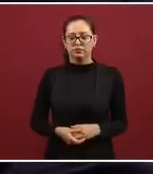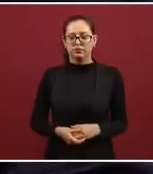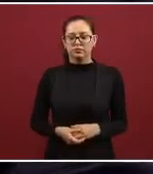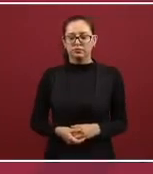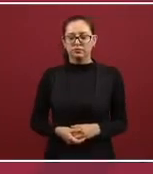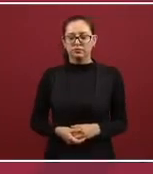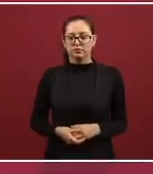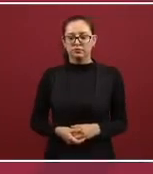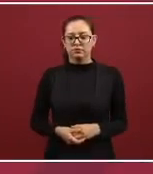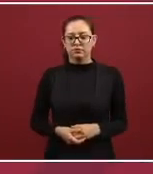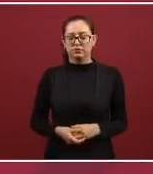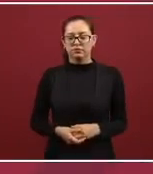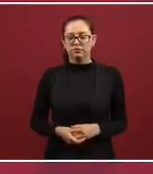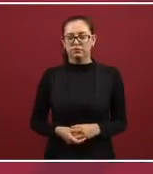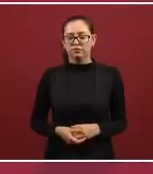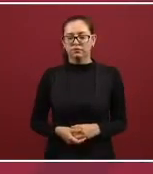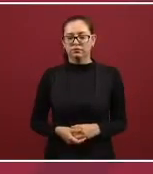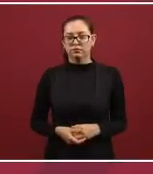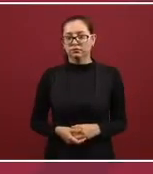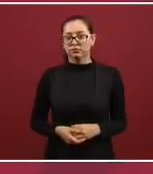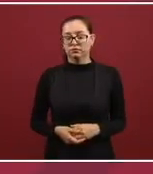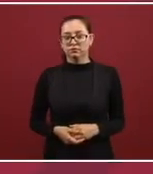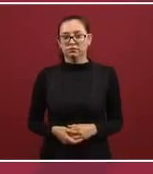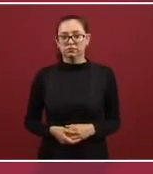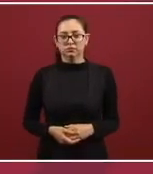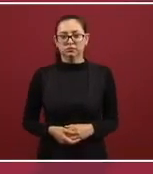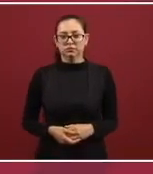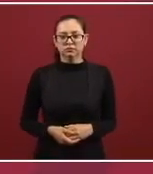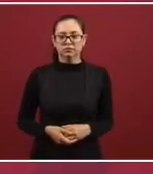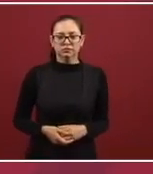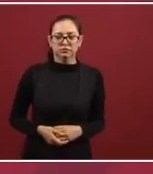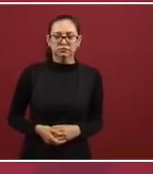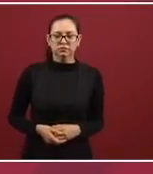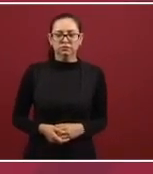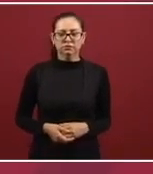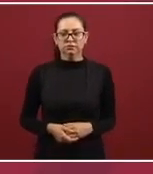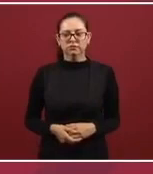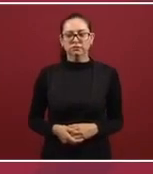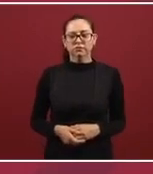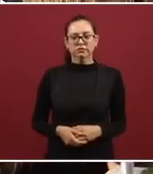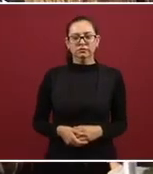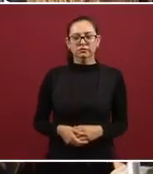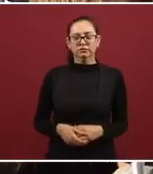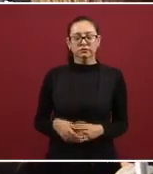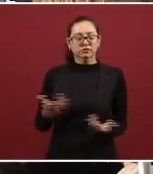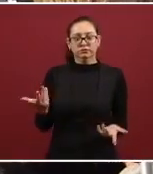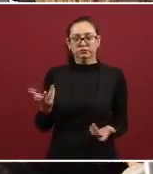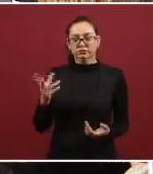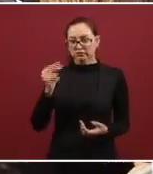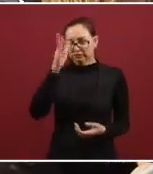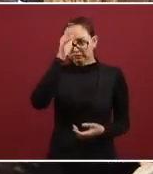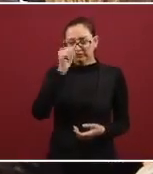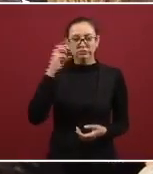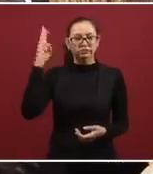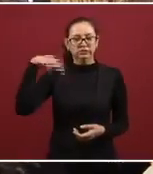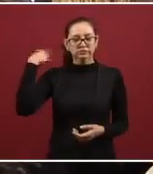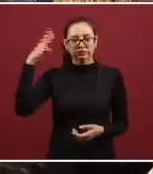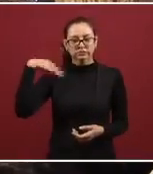Entonces, si no aceptan en marzo y no aceptan en